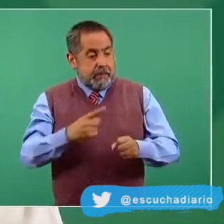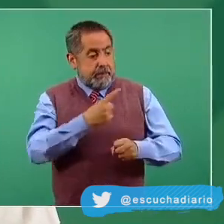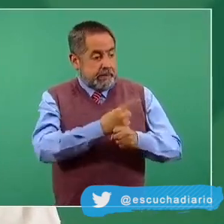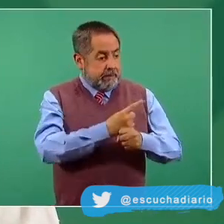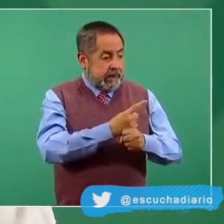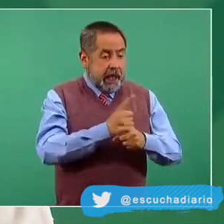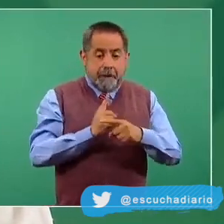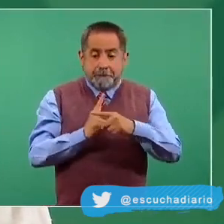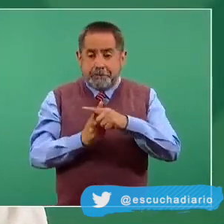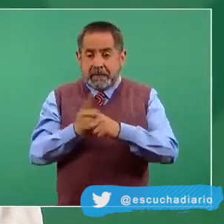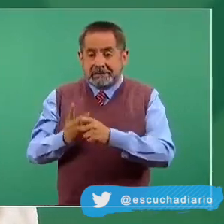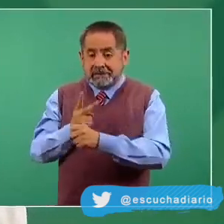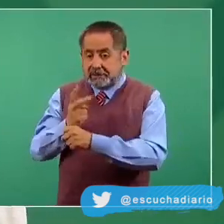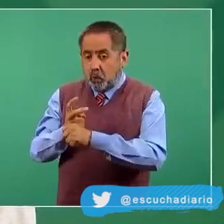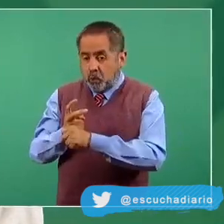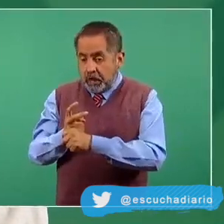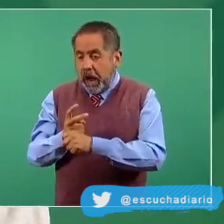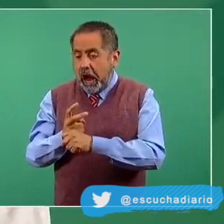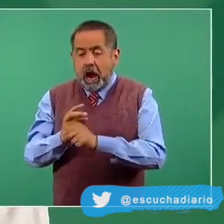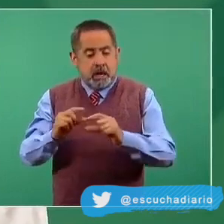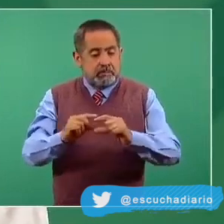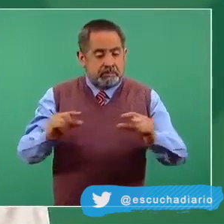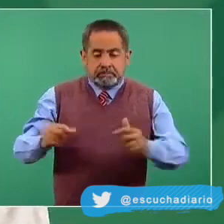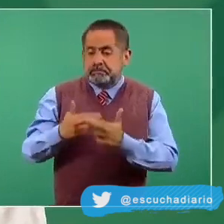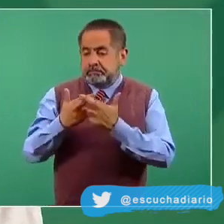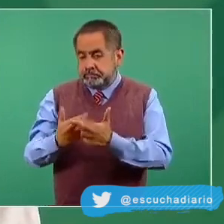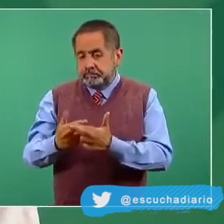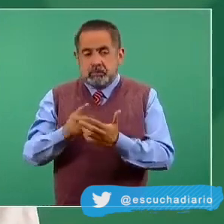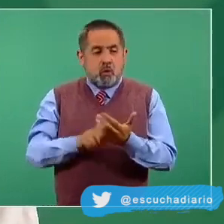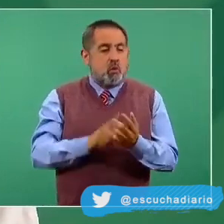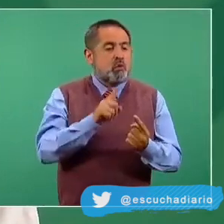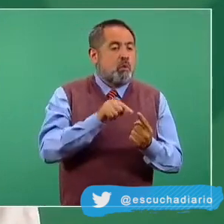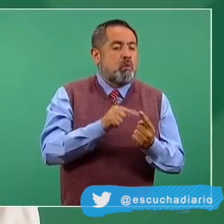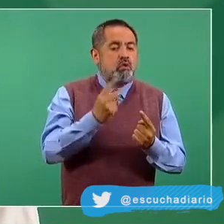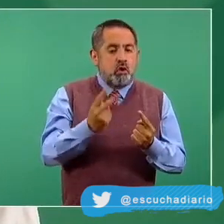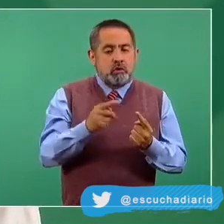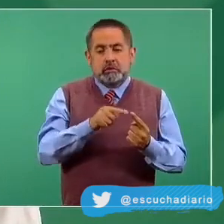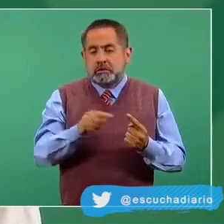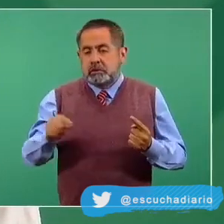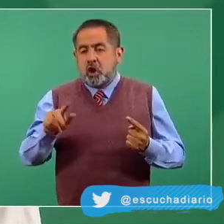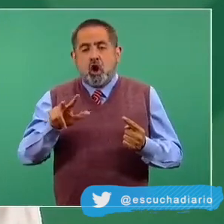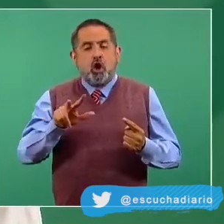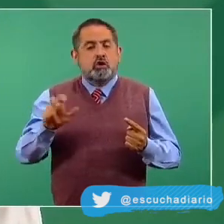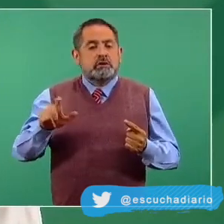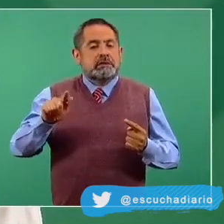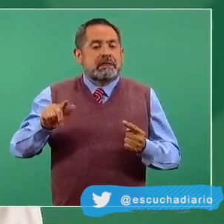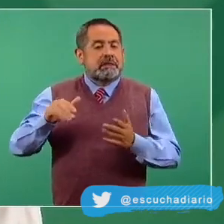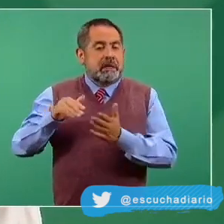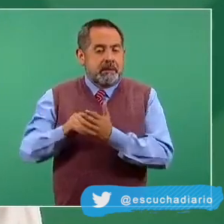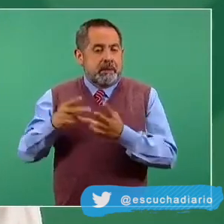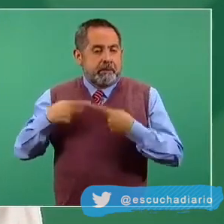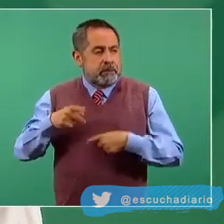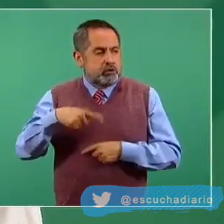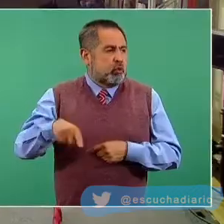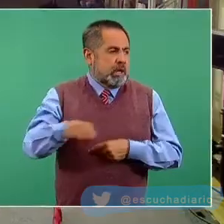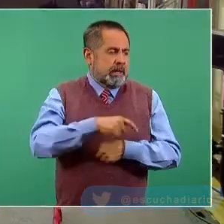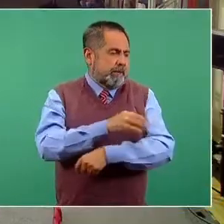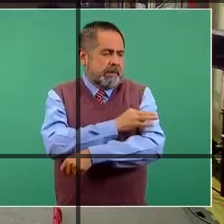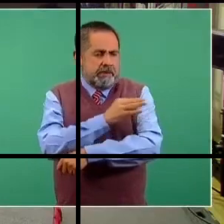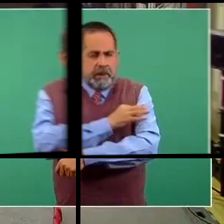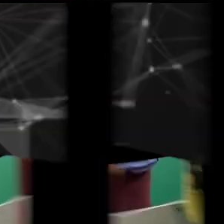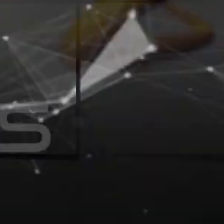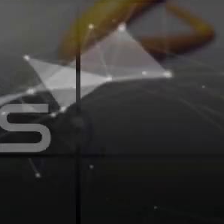dosis del remanente. La diferencia entre 1.2 millones y los 870 mil personas que fueron